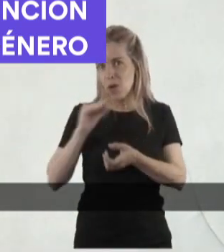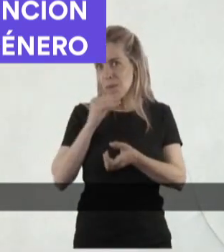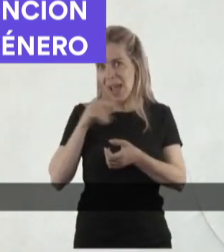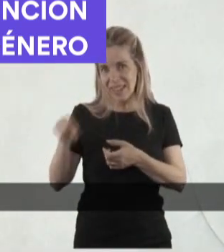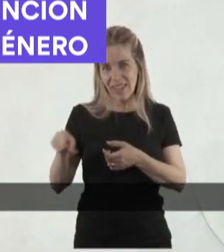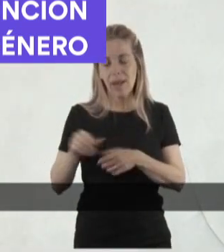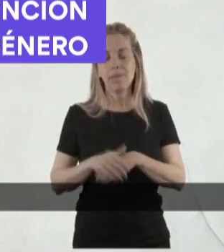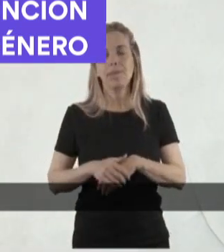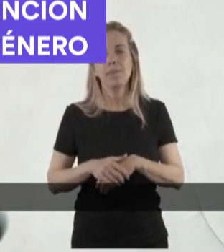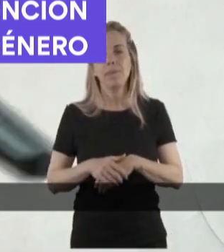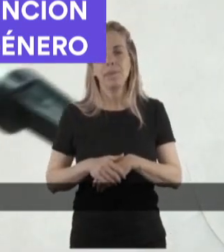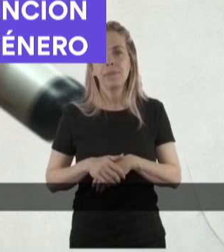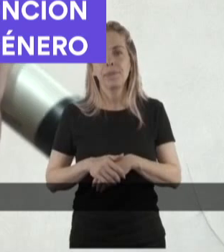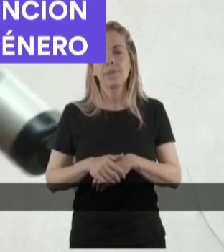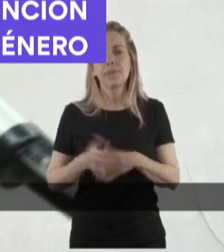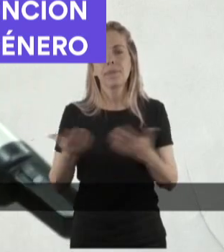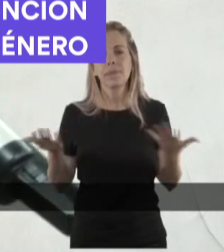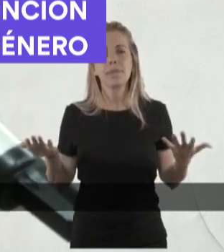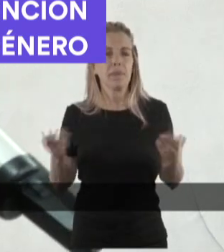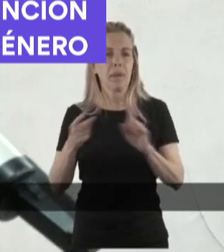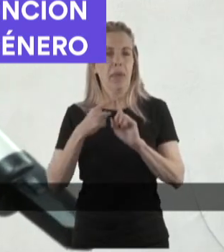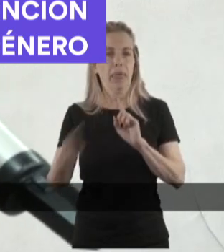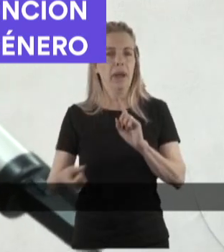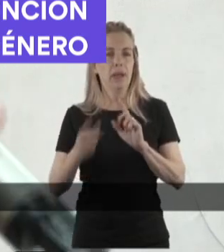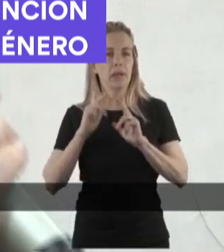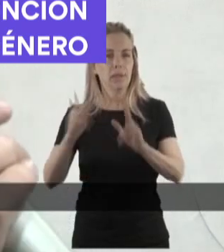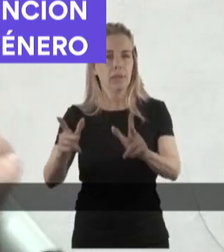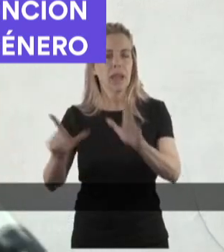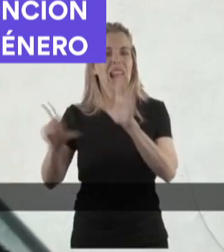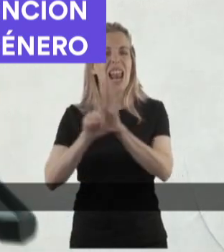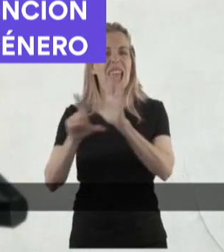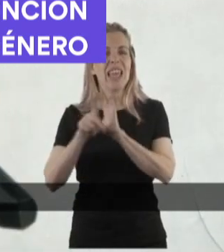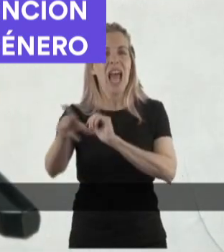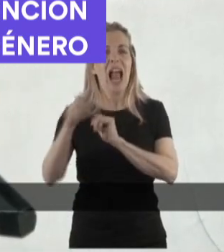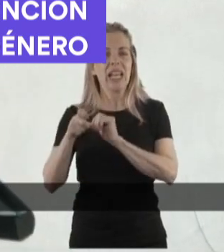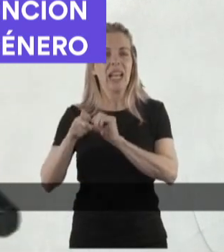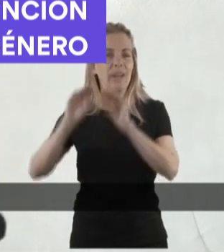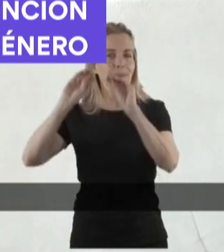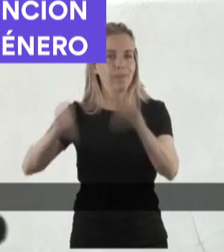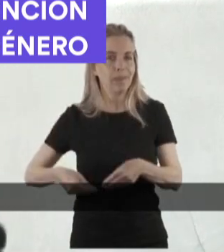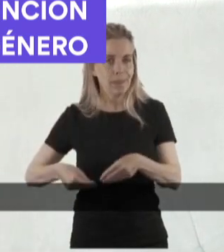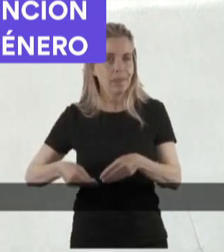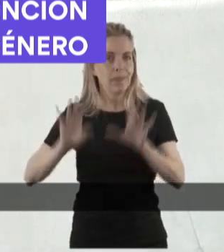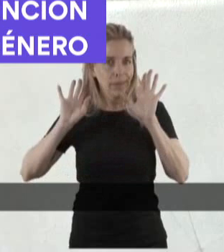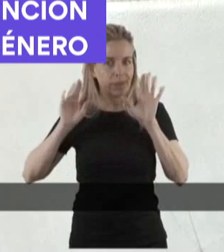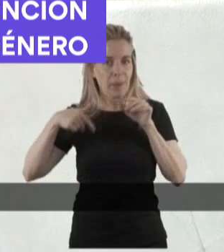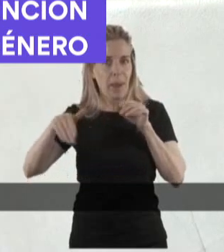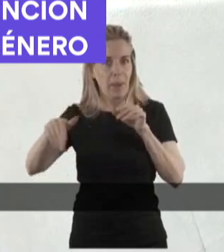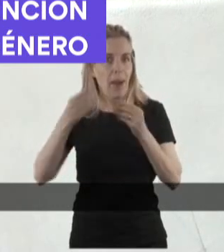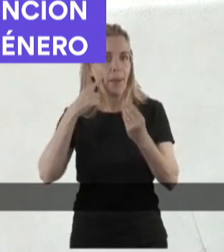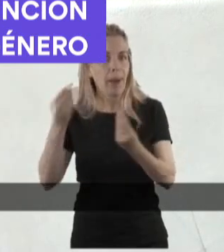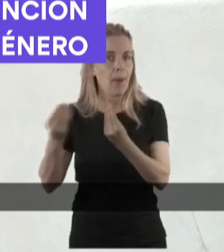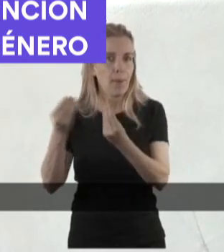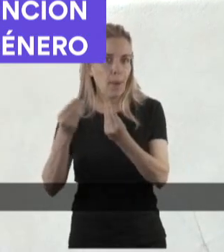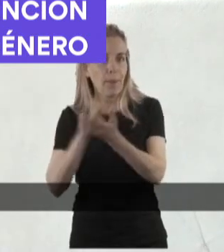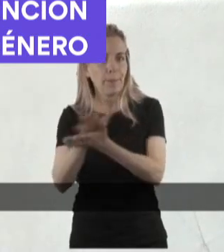Massa, no anduvo con vueltas, dijo que la ley de alquileres fracasó. Y que van a trabajar